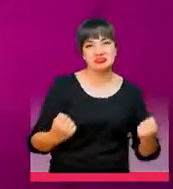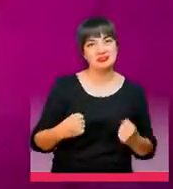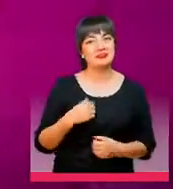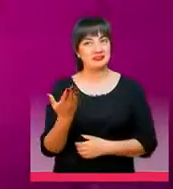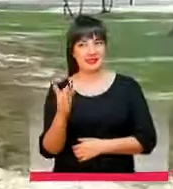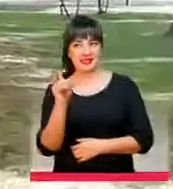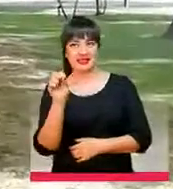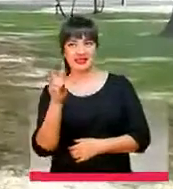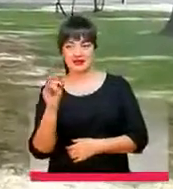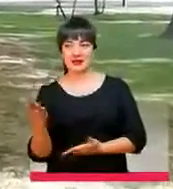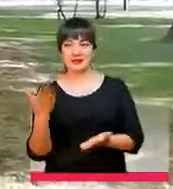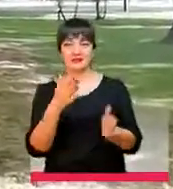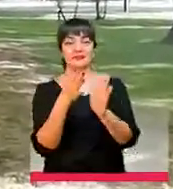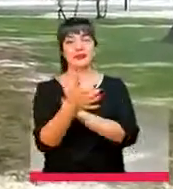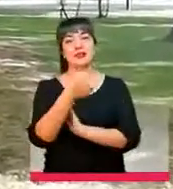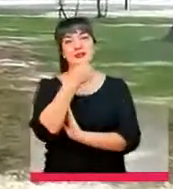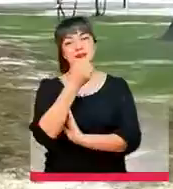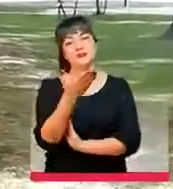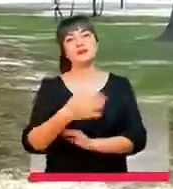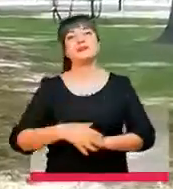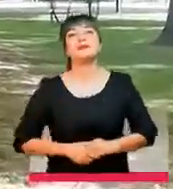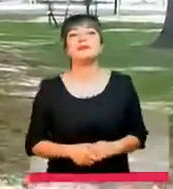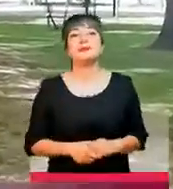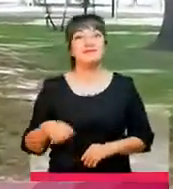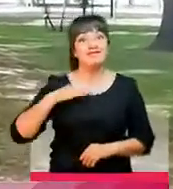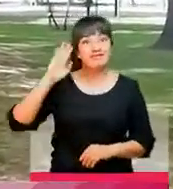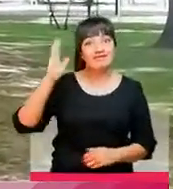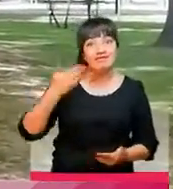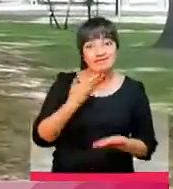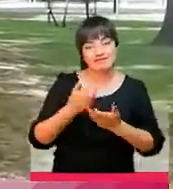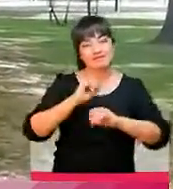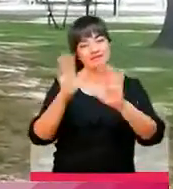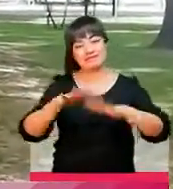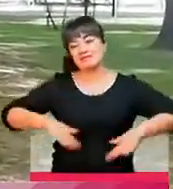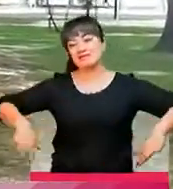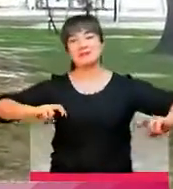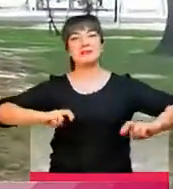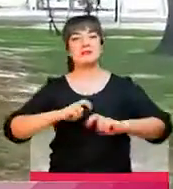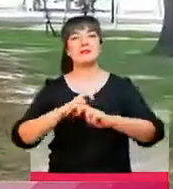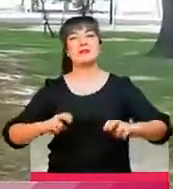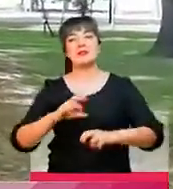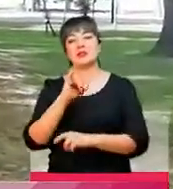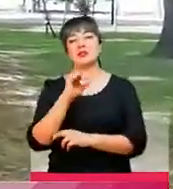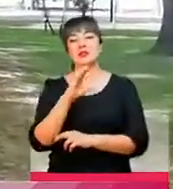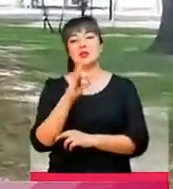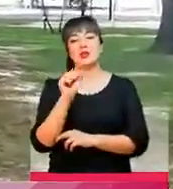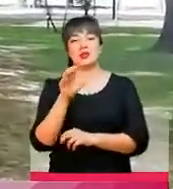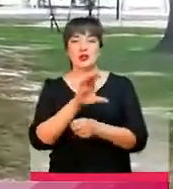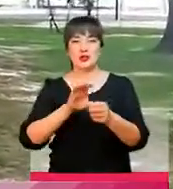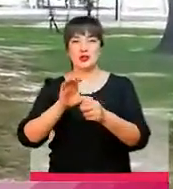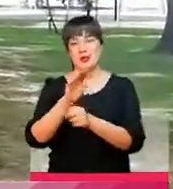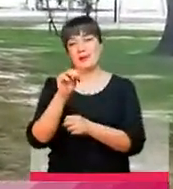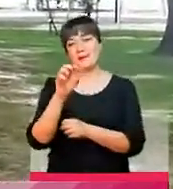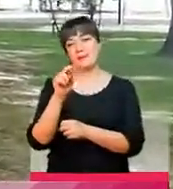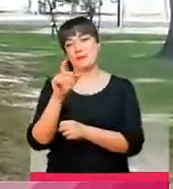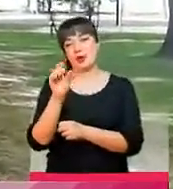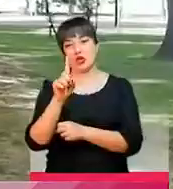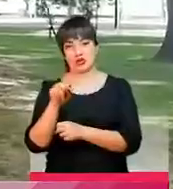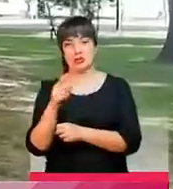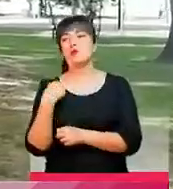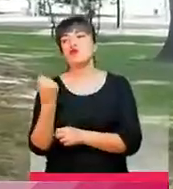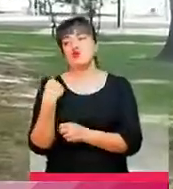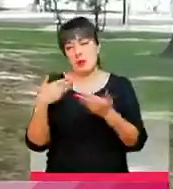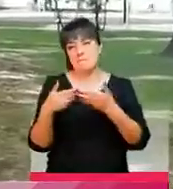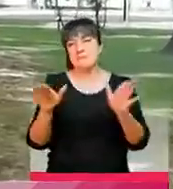informe. Hola, ¿qué tal? Muy buen día. Los saludo desde el Parque Ciudad Montes, que desde hace ya algunos días reabrió sus puertas para